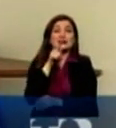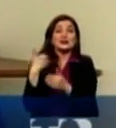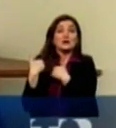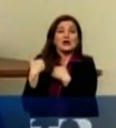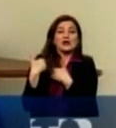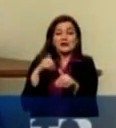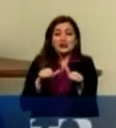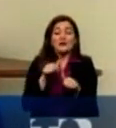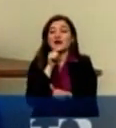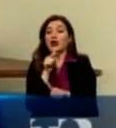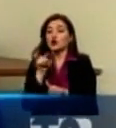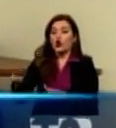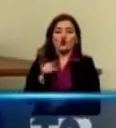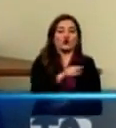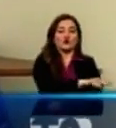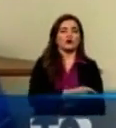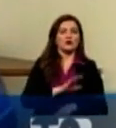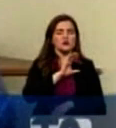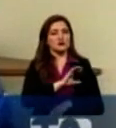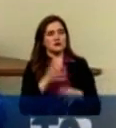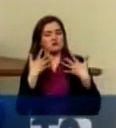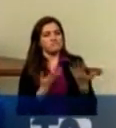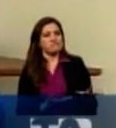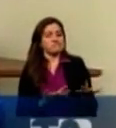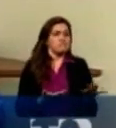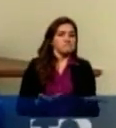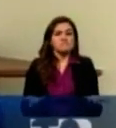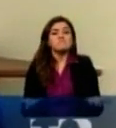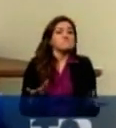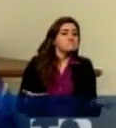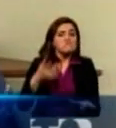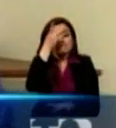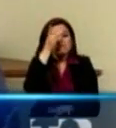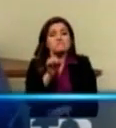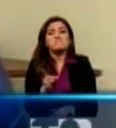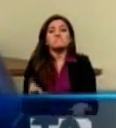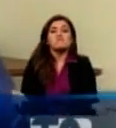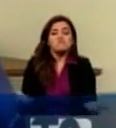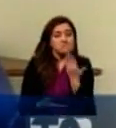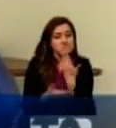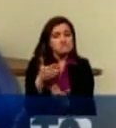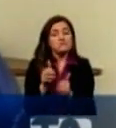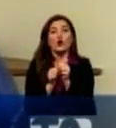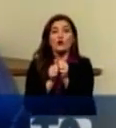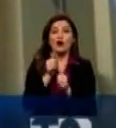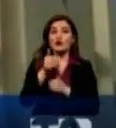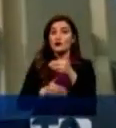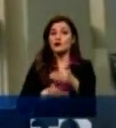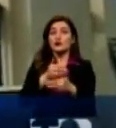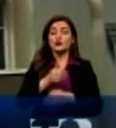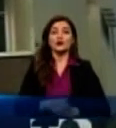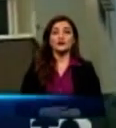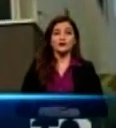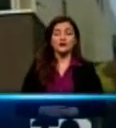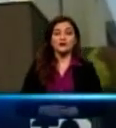ese papeleo y ese trámite, y el municipio de Guayaquil está con toda la predisposición para poder facilitar y acompañar ese proceso. Por esta